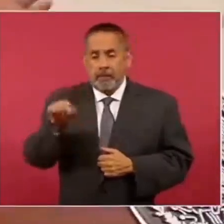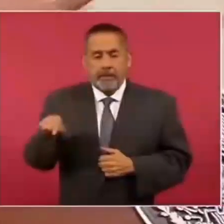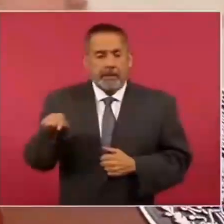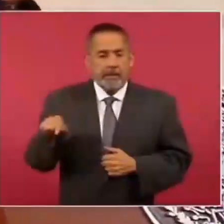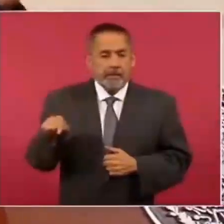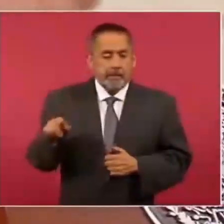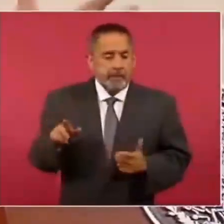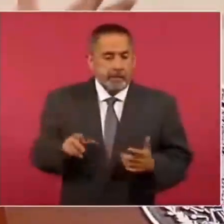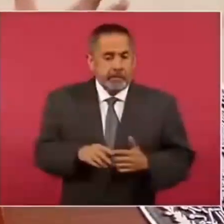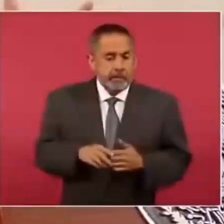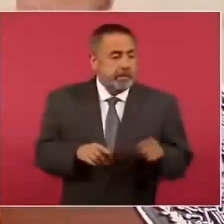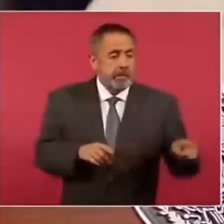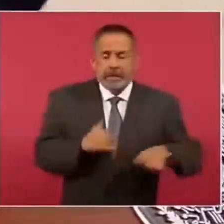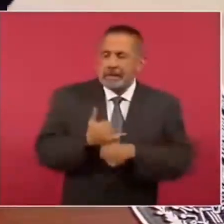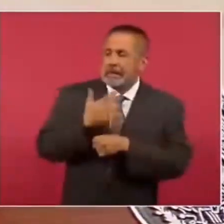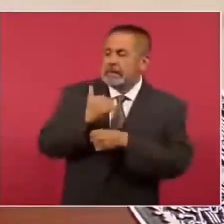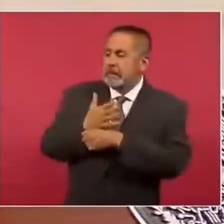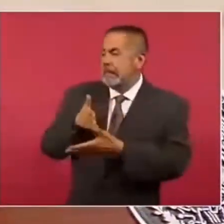con todos los obstáculos,